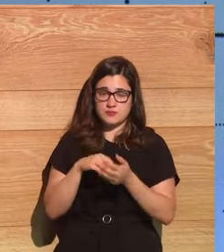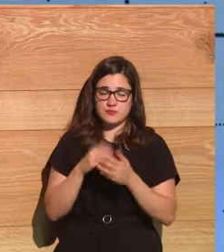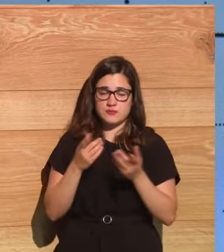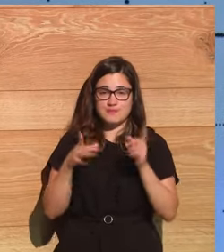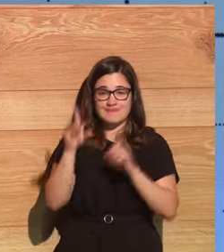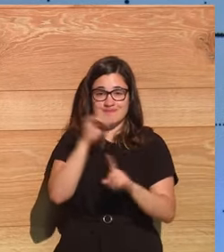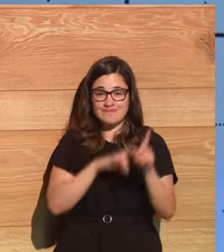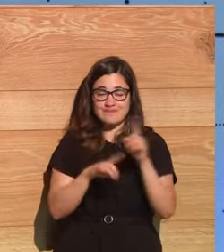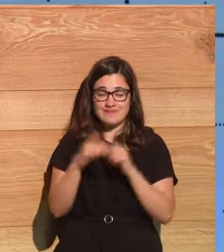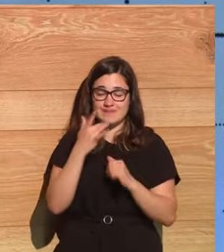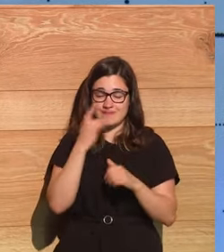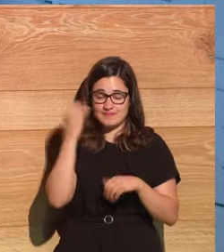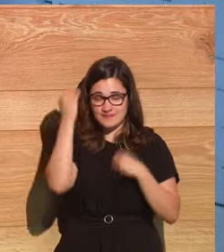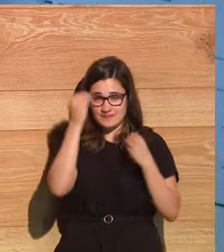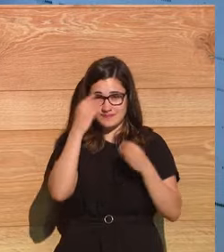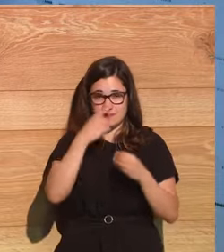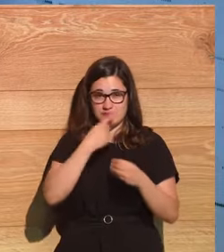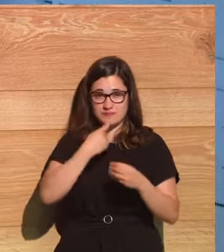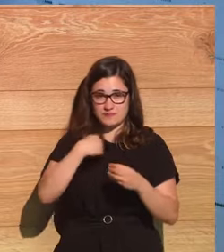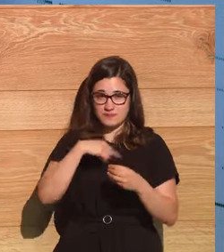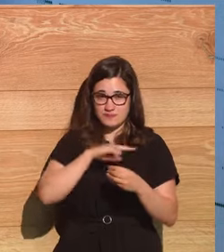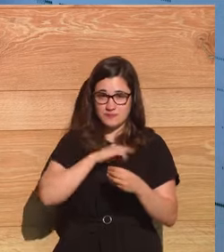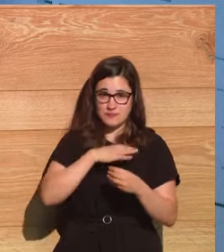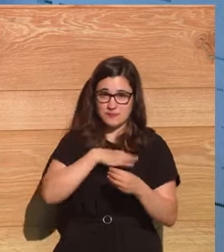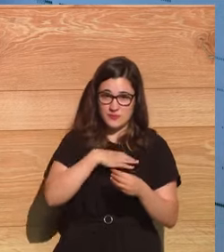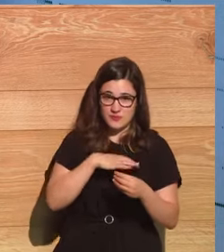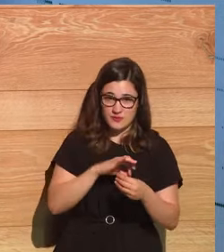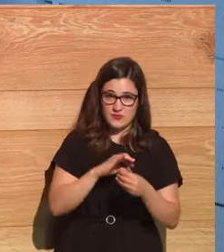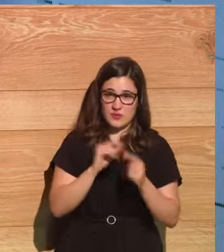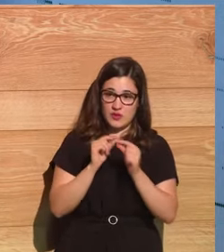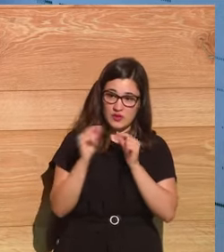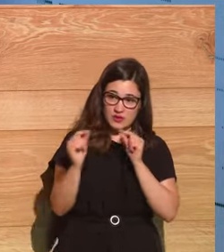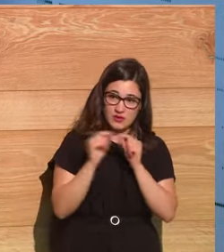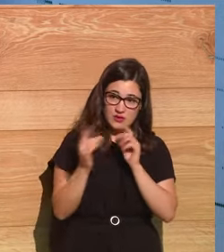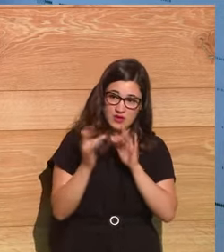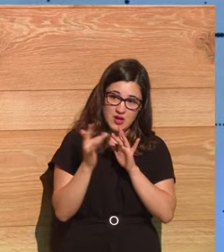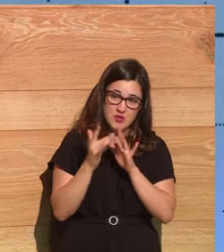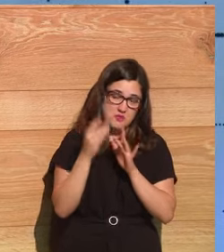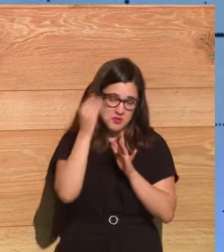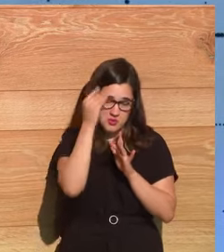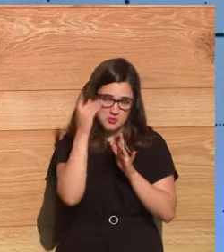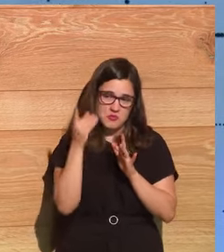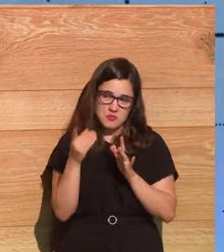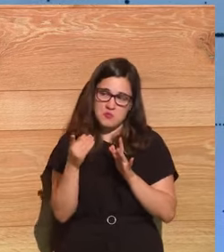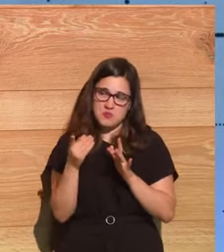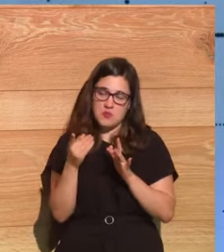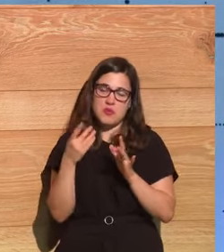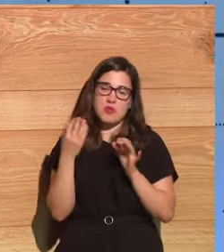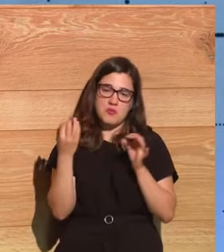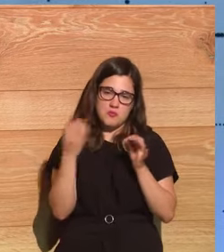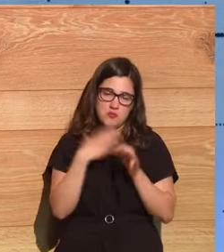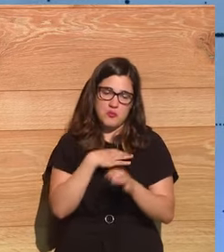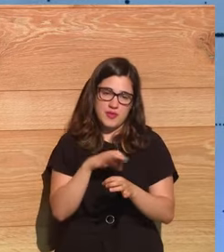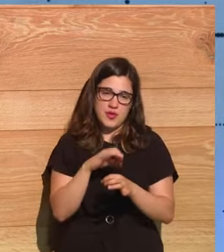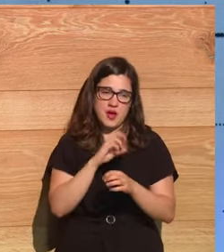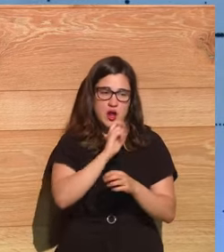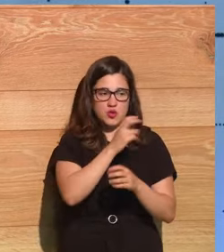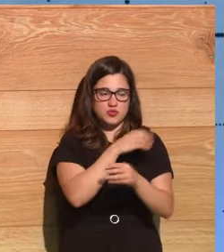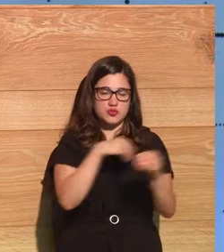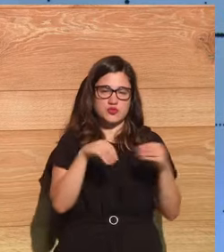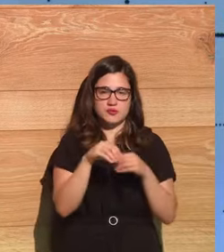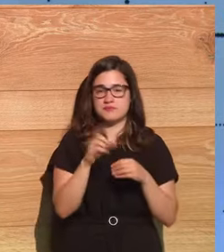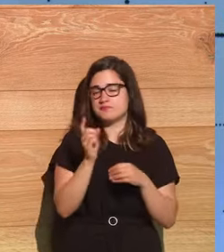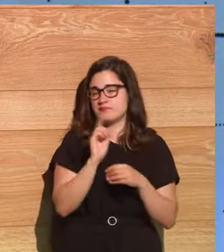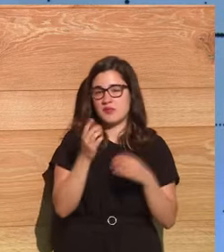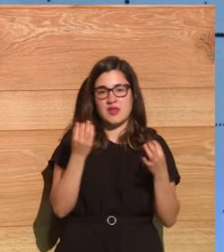cuando creemos que porque somos capaces, ¿no?, de comunicarnos en la distancia, creemos que ese método tiene que sustituir o puede sustituir al otro, y no,